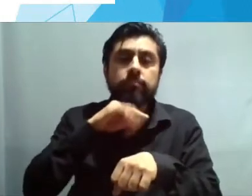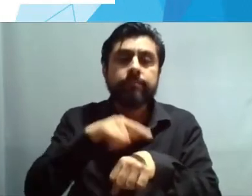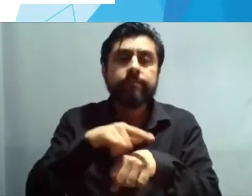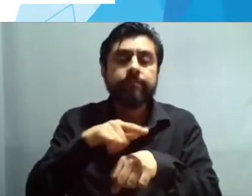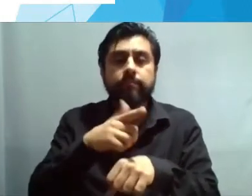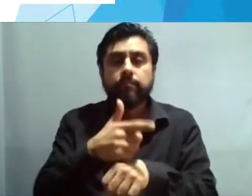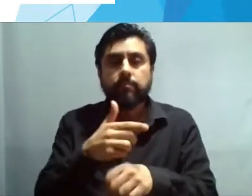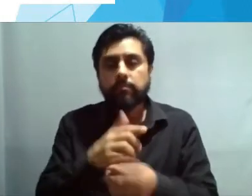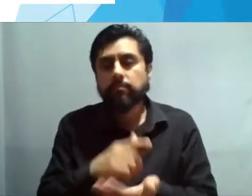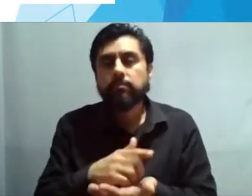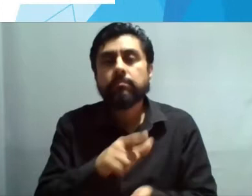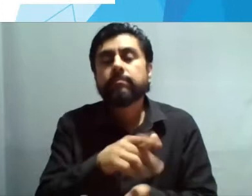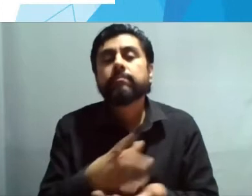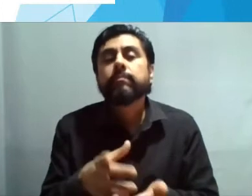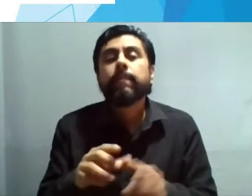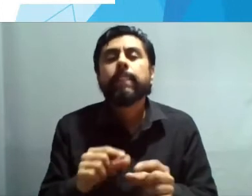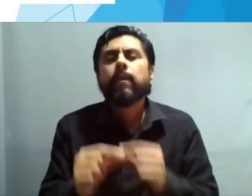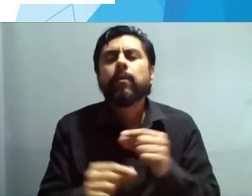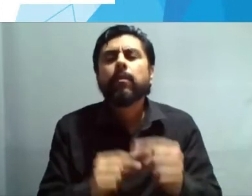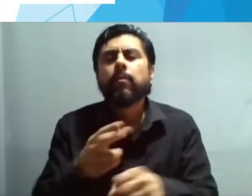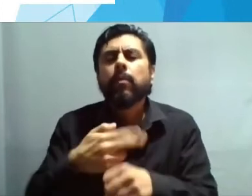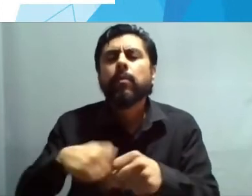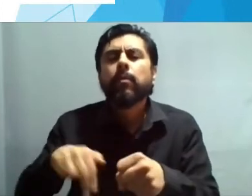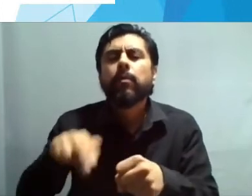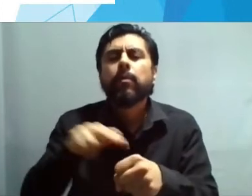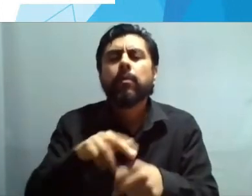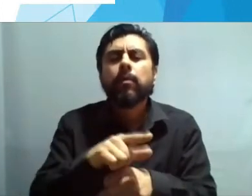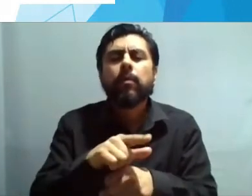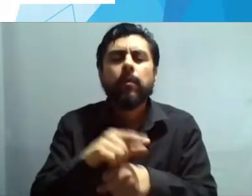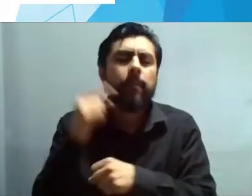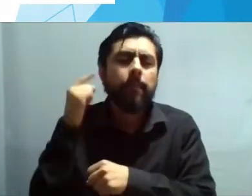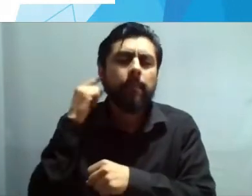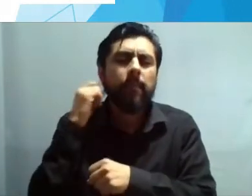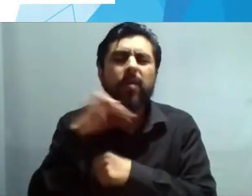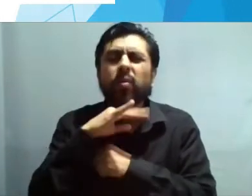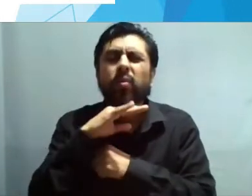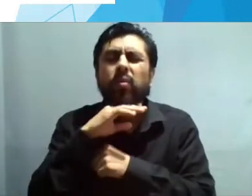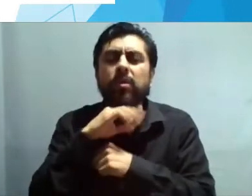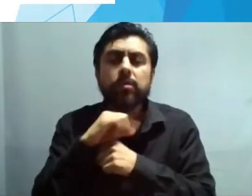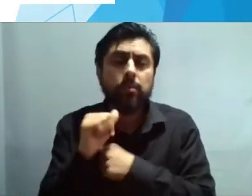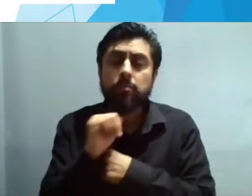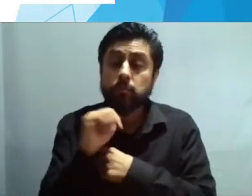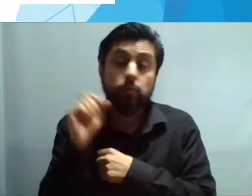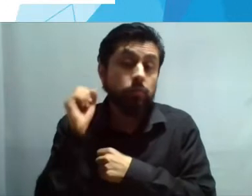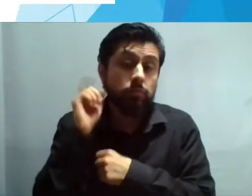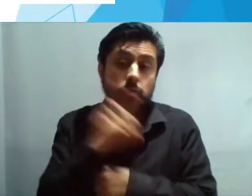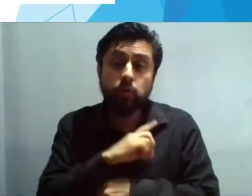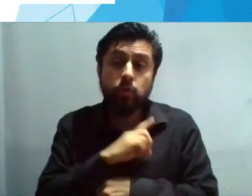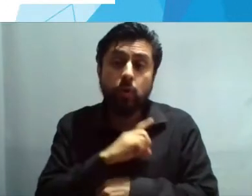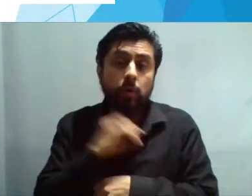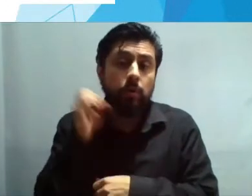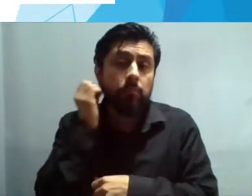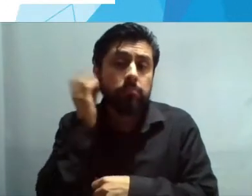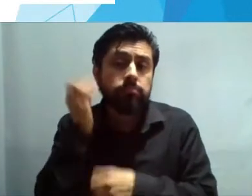ocurre? La tendencia natural es que el cerumen, la cerilla, salga por sí sola. Ahora, me preguntan, bueno,